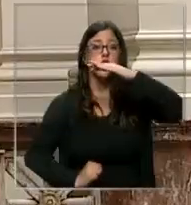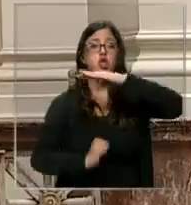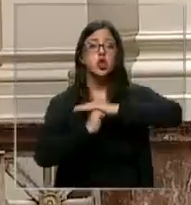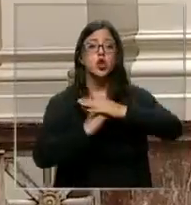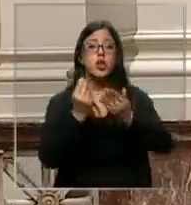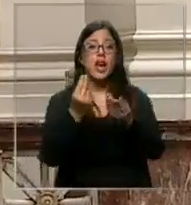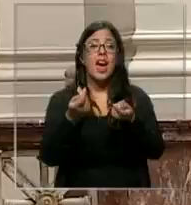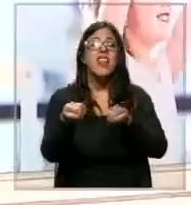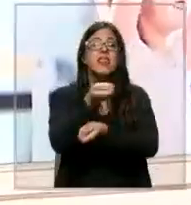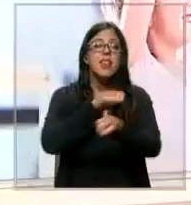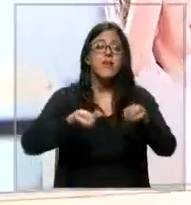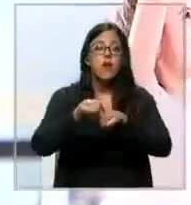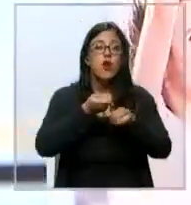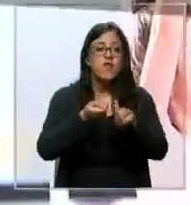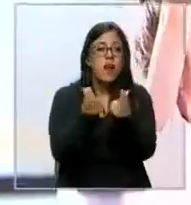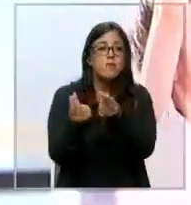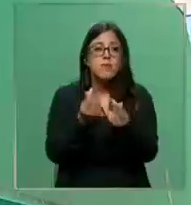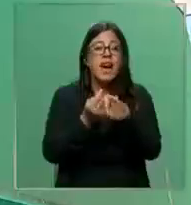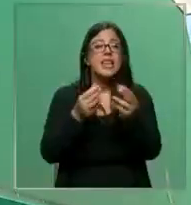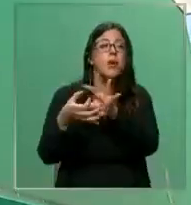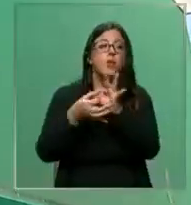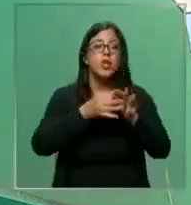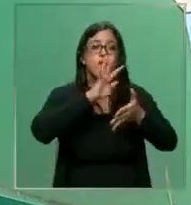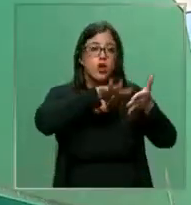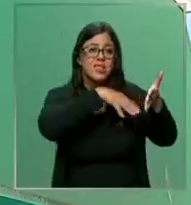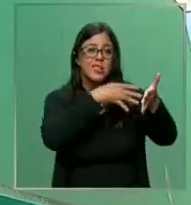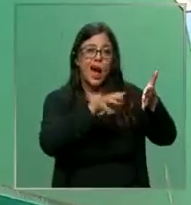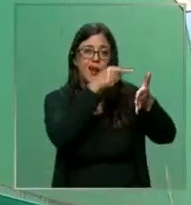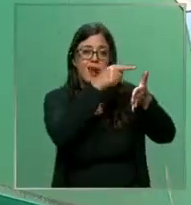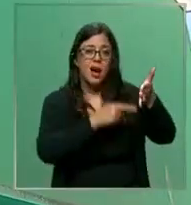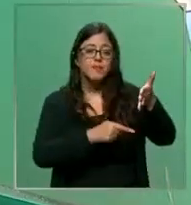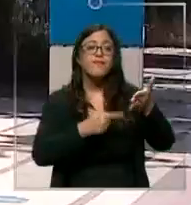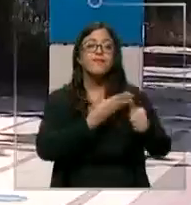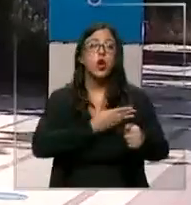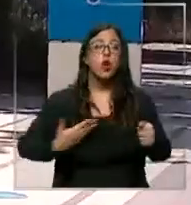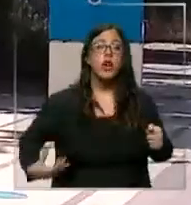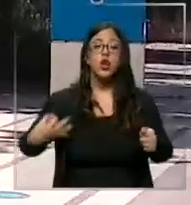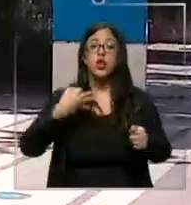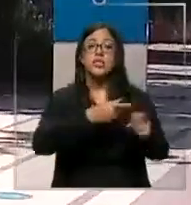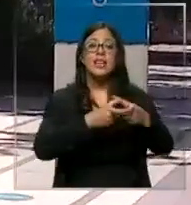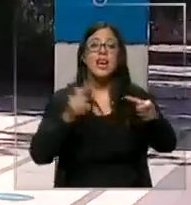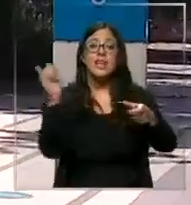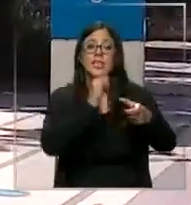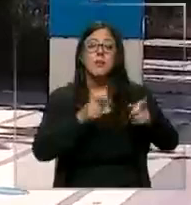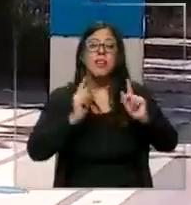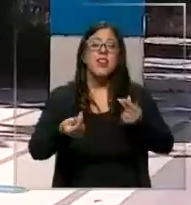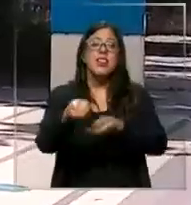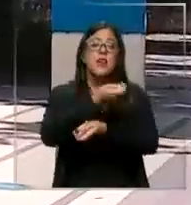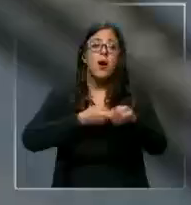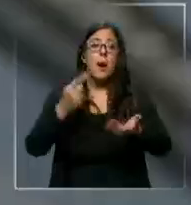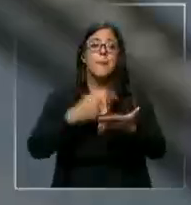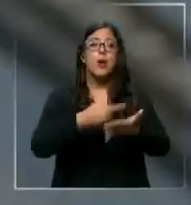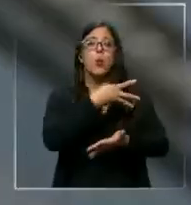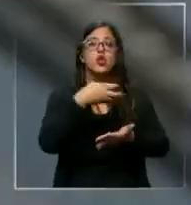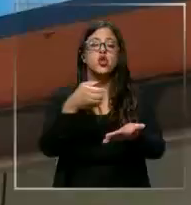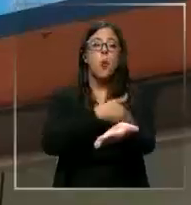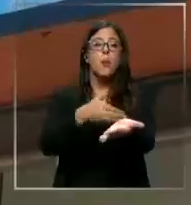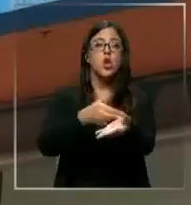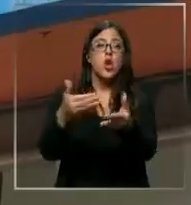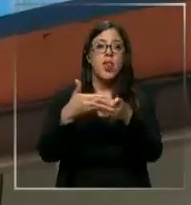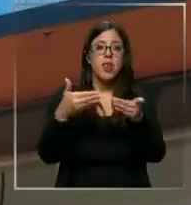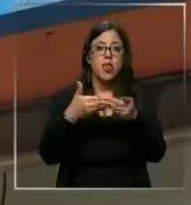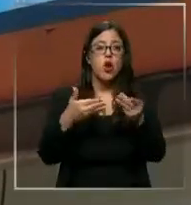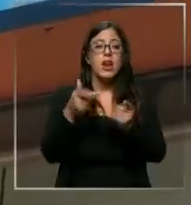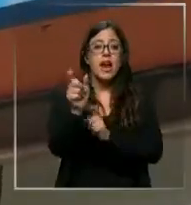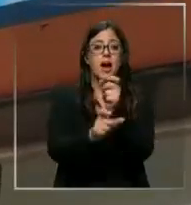los cobros en exceso por tabla de factores el gobierno Calcula que la cizapes tendrían que devolver hasta 1400 millones de